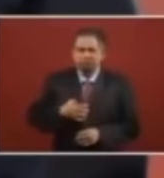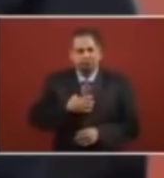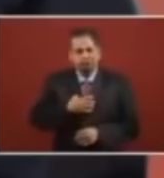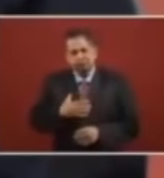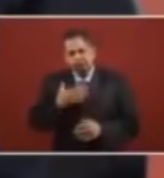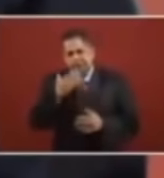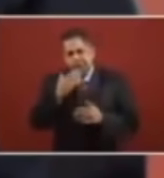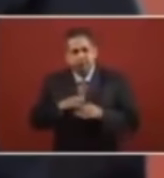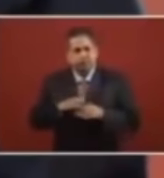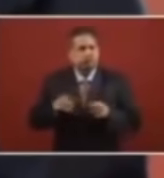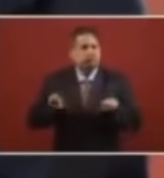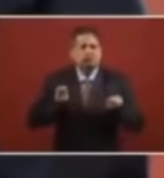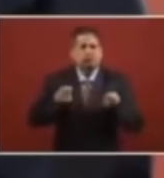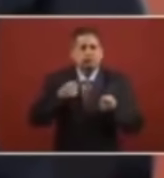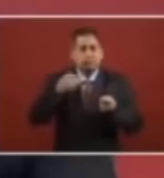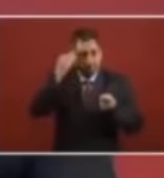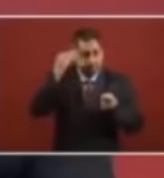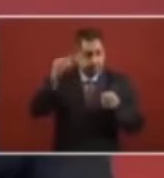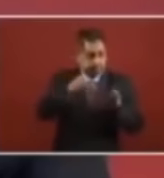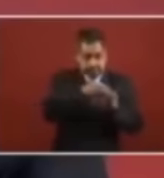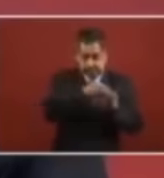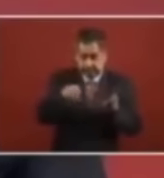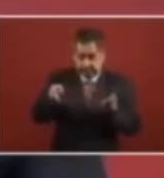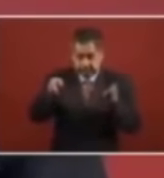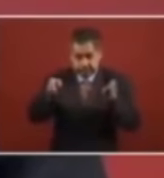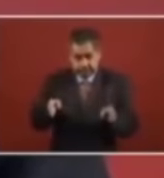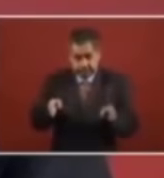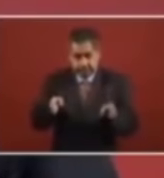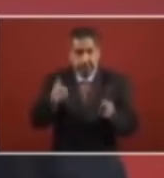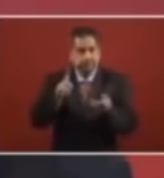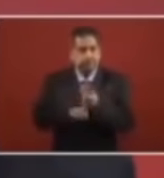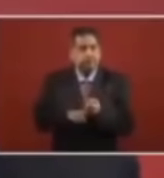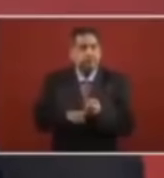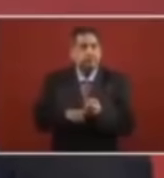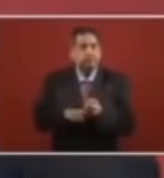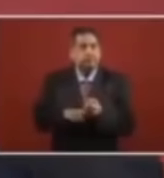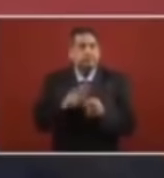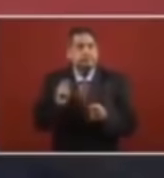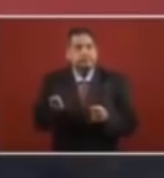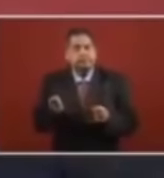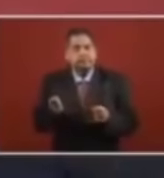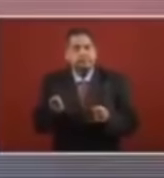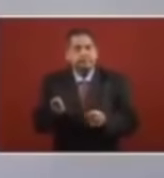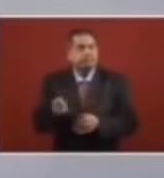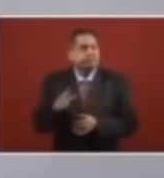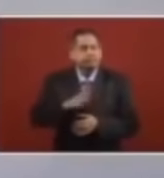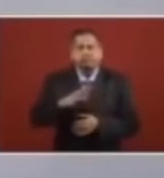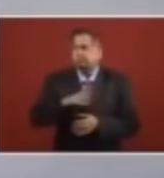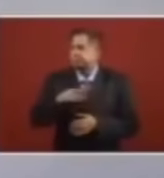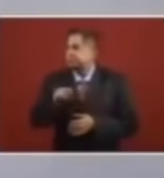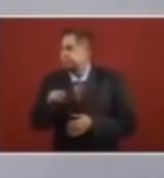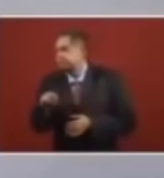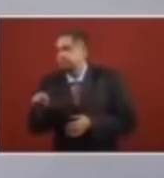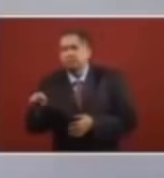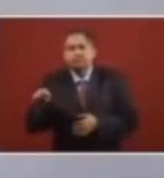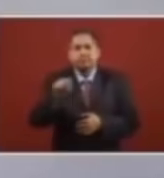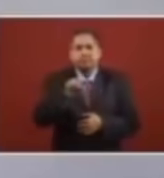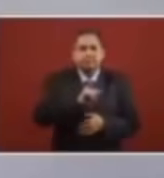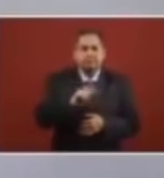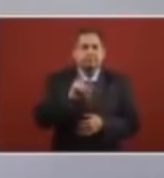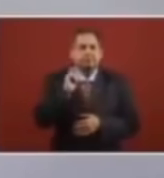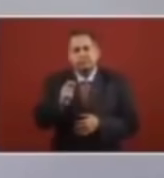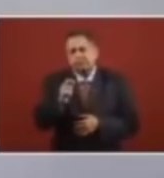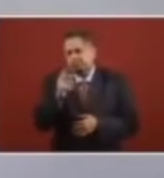y gobernar en un tiempo en qué existen las benditas